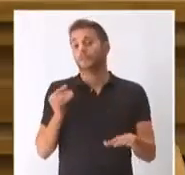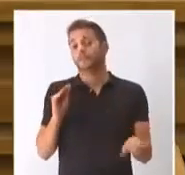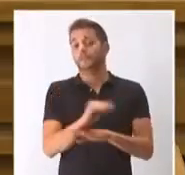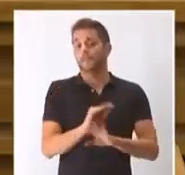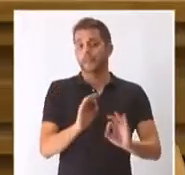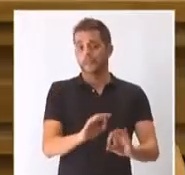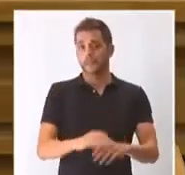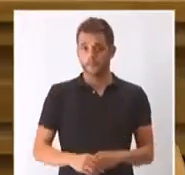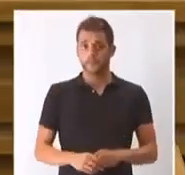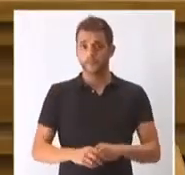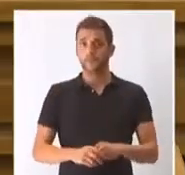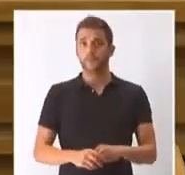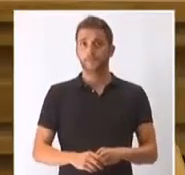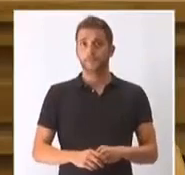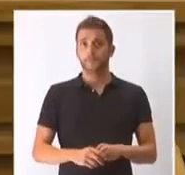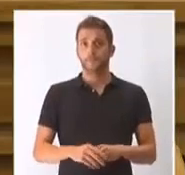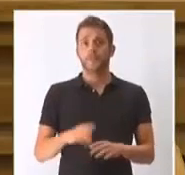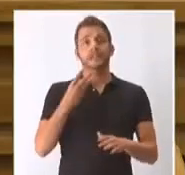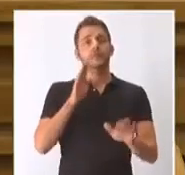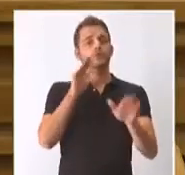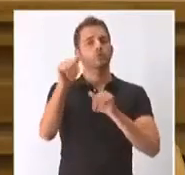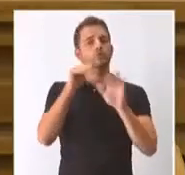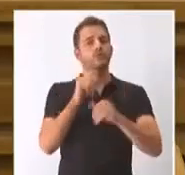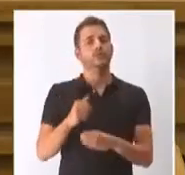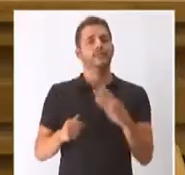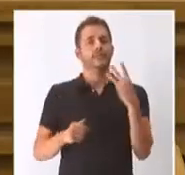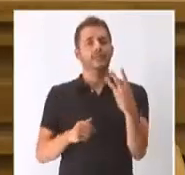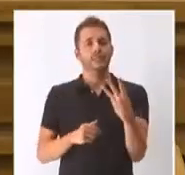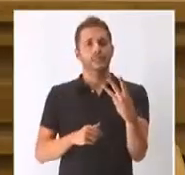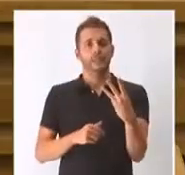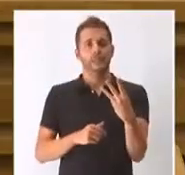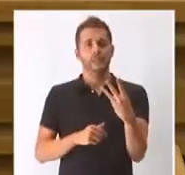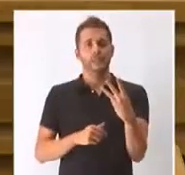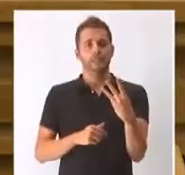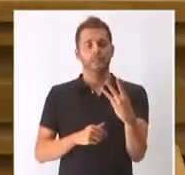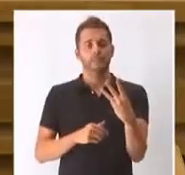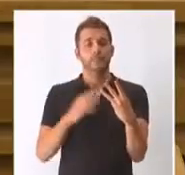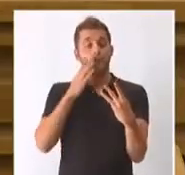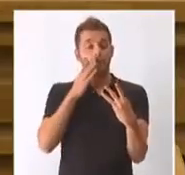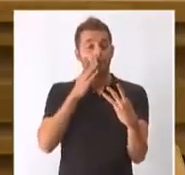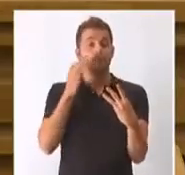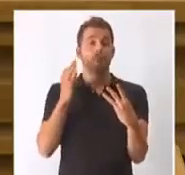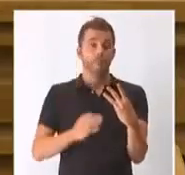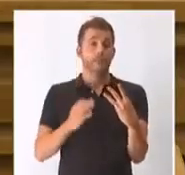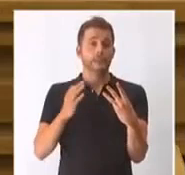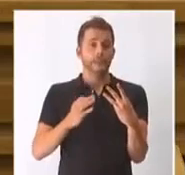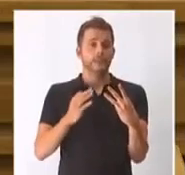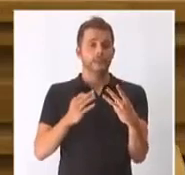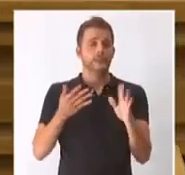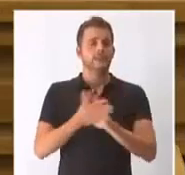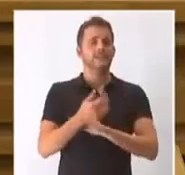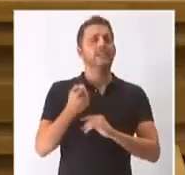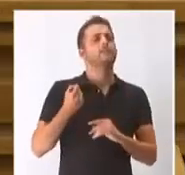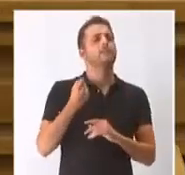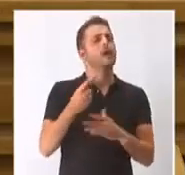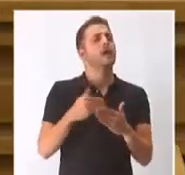dinero en tres convocatorias que realmente han supuesto poner en muchos casos miles de euros para esa